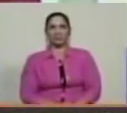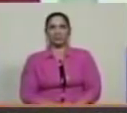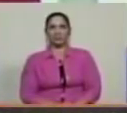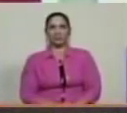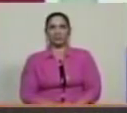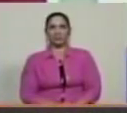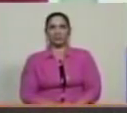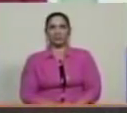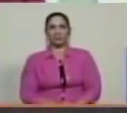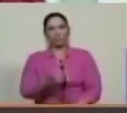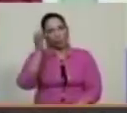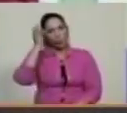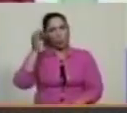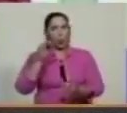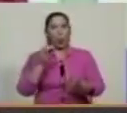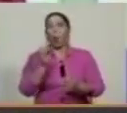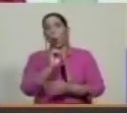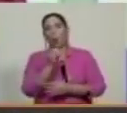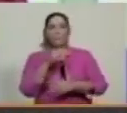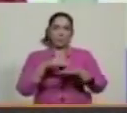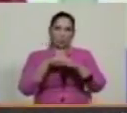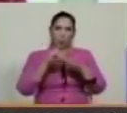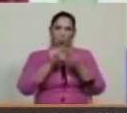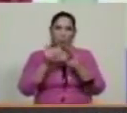Consejos comunales, perdón, comunas,